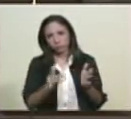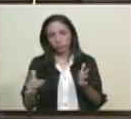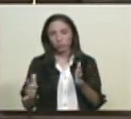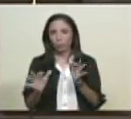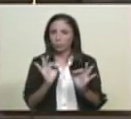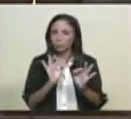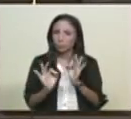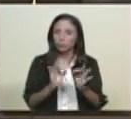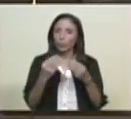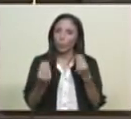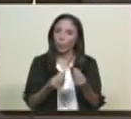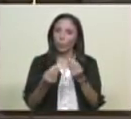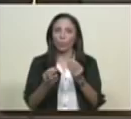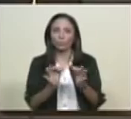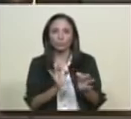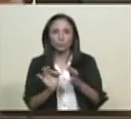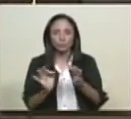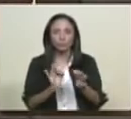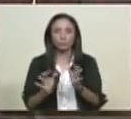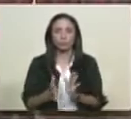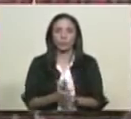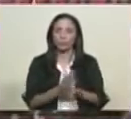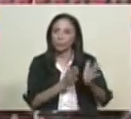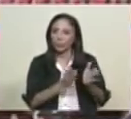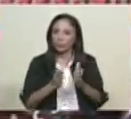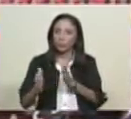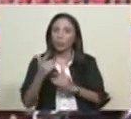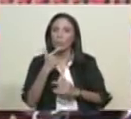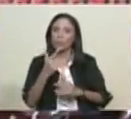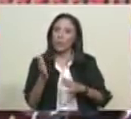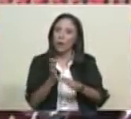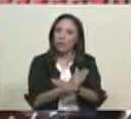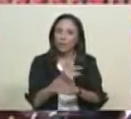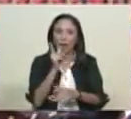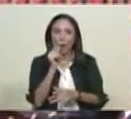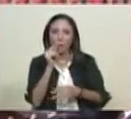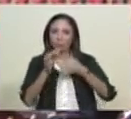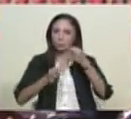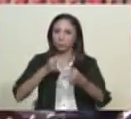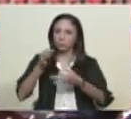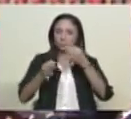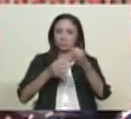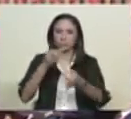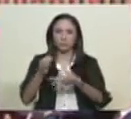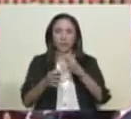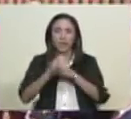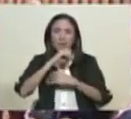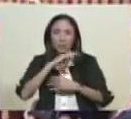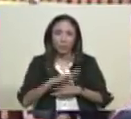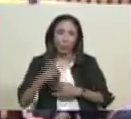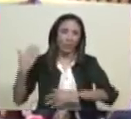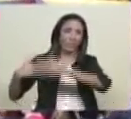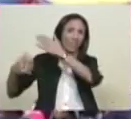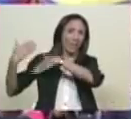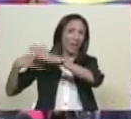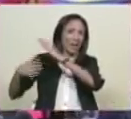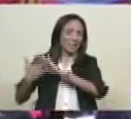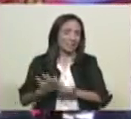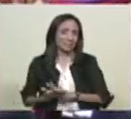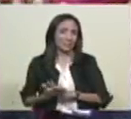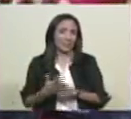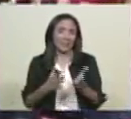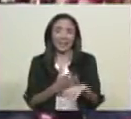perfeccionamiento de la refundación, como nos ha dicho el magistrado Ibarra. Extraordinarias palabras históricas,